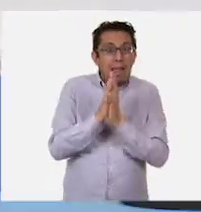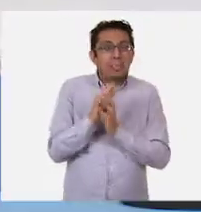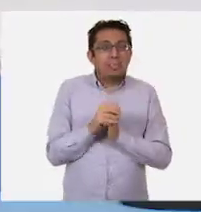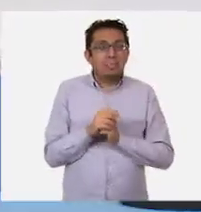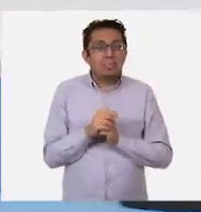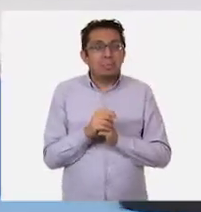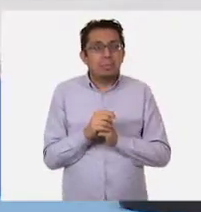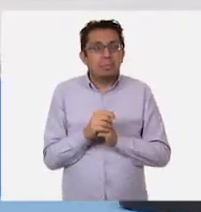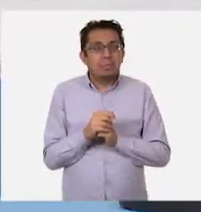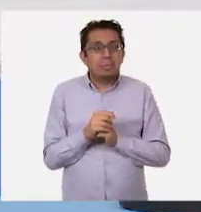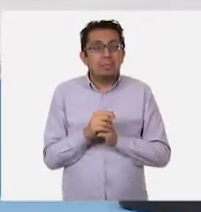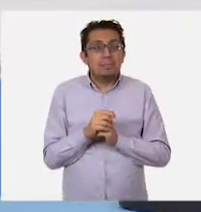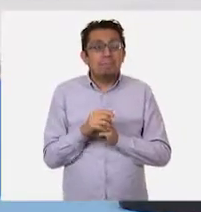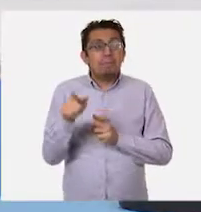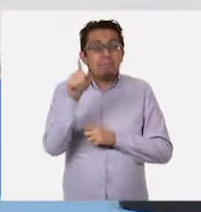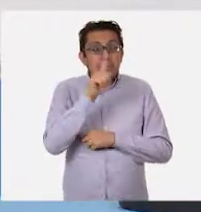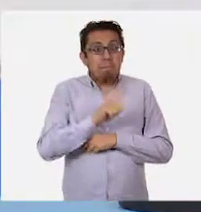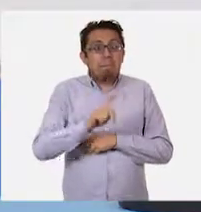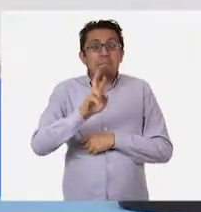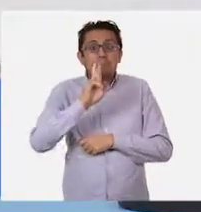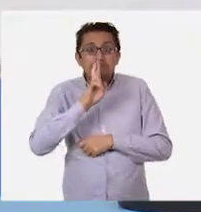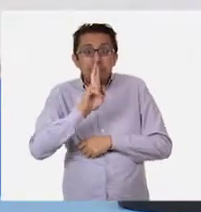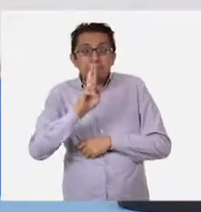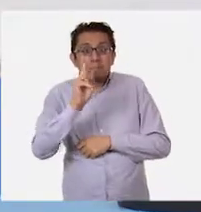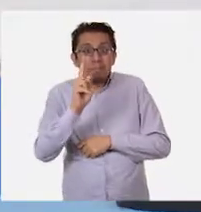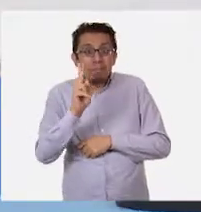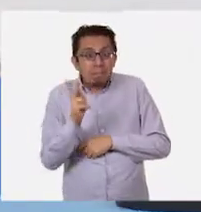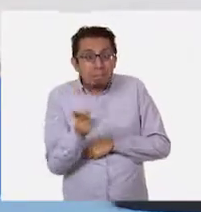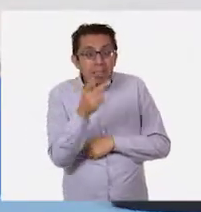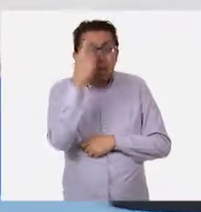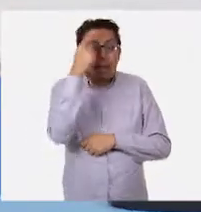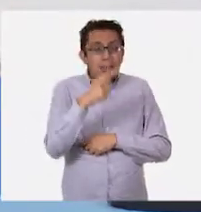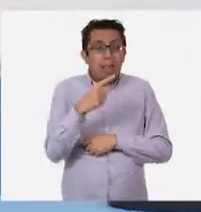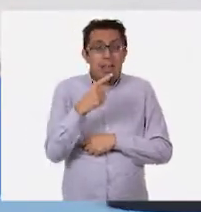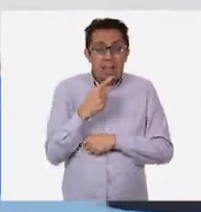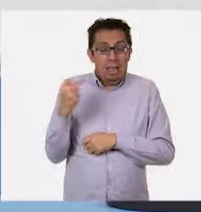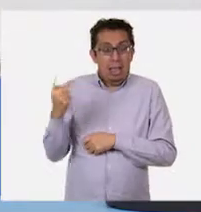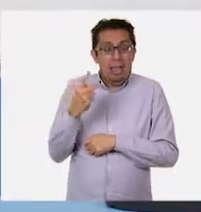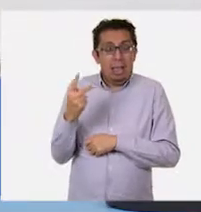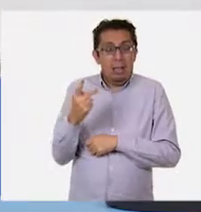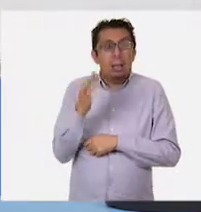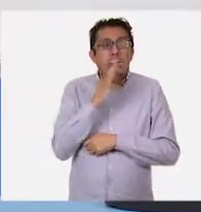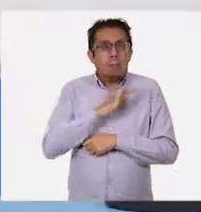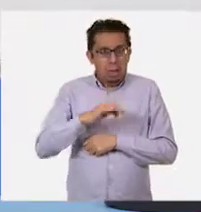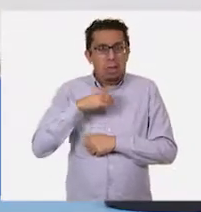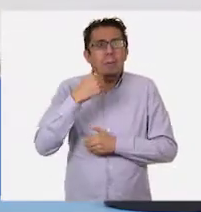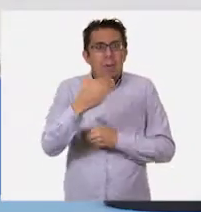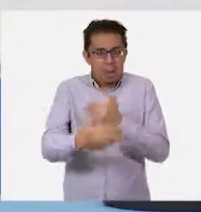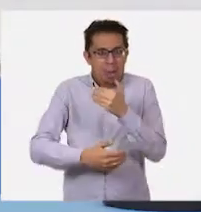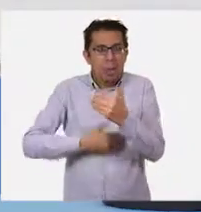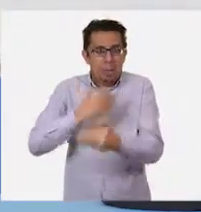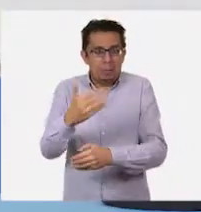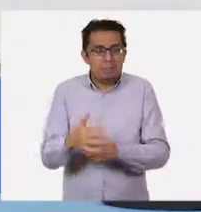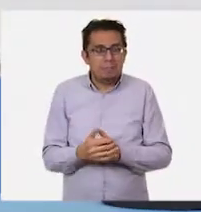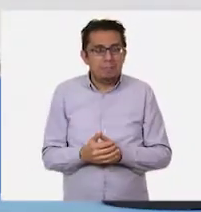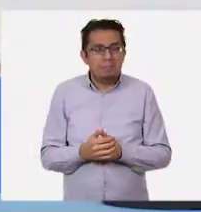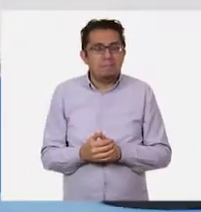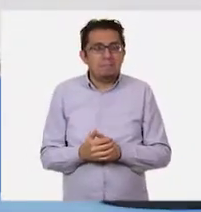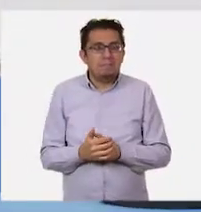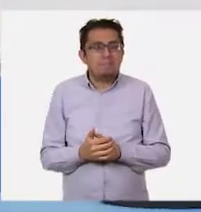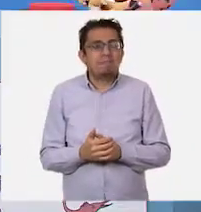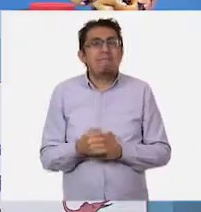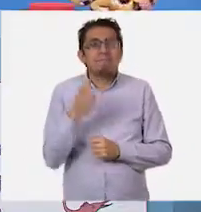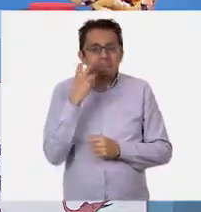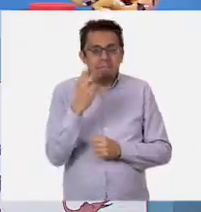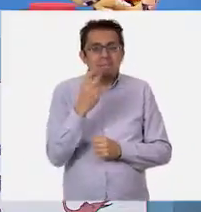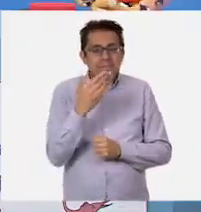sacando sus respuestas a las preguntas para que Juan Carlos y yo podamos seguir avanzando. Exactamente,